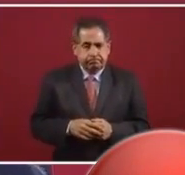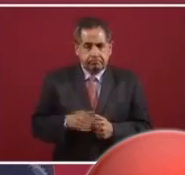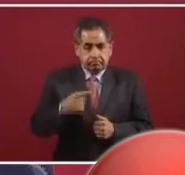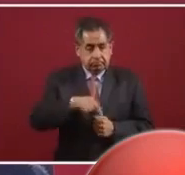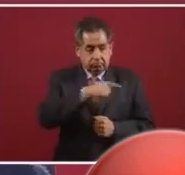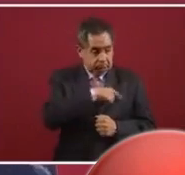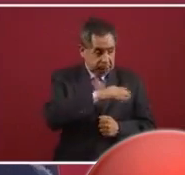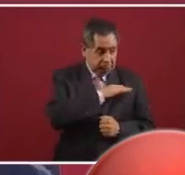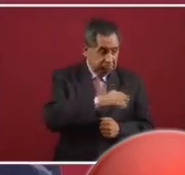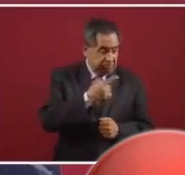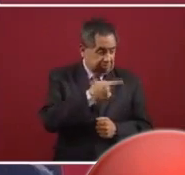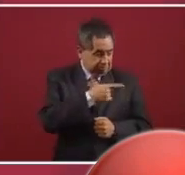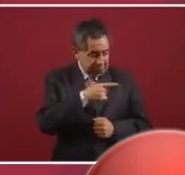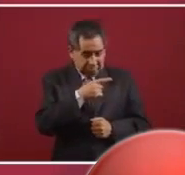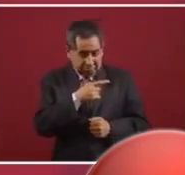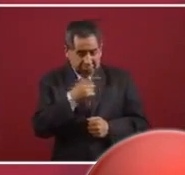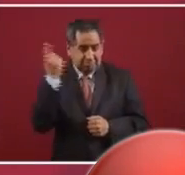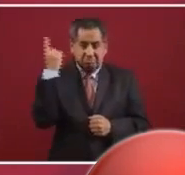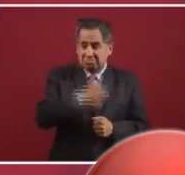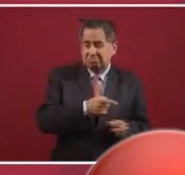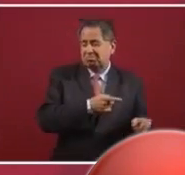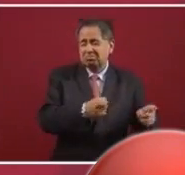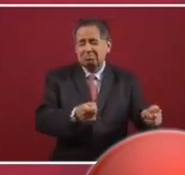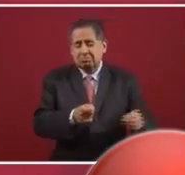pueden dormir